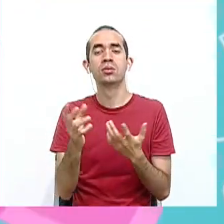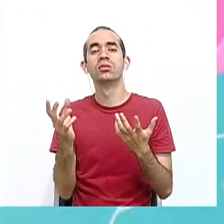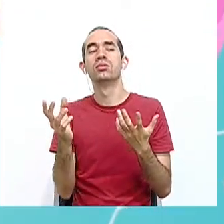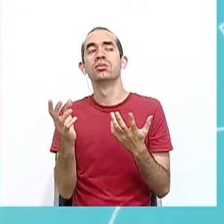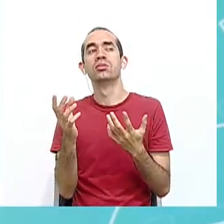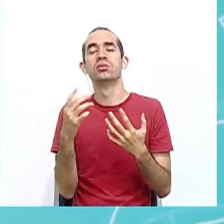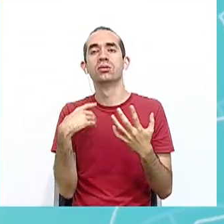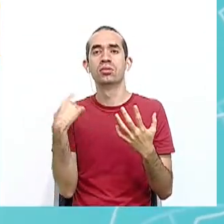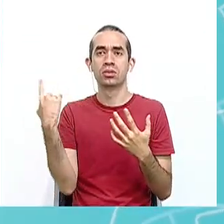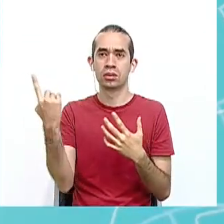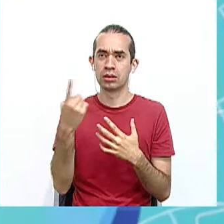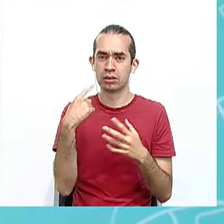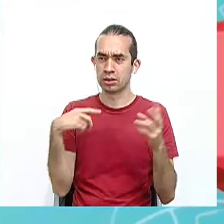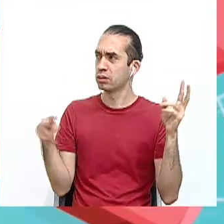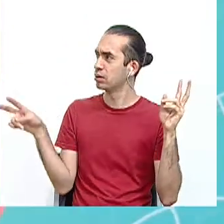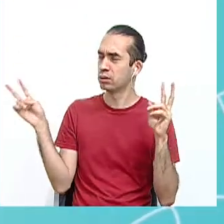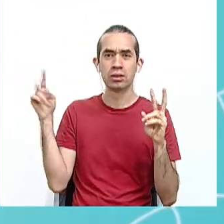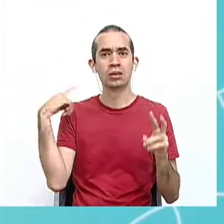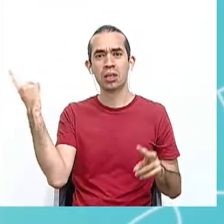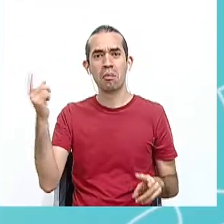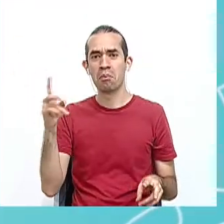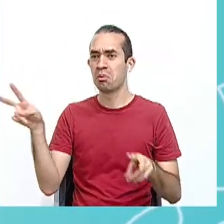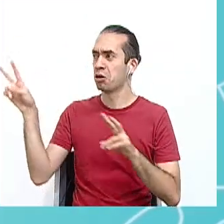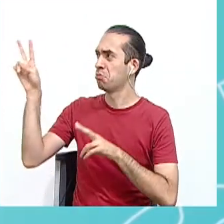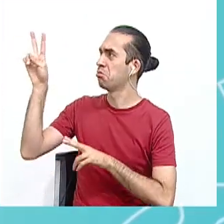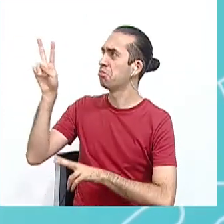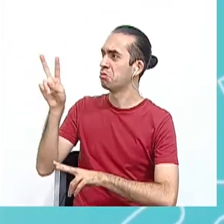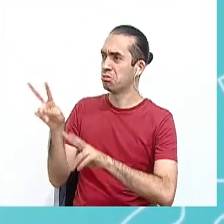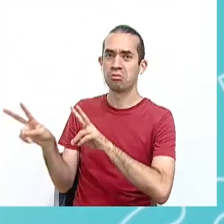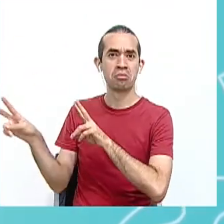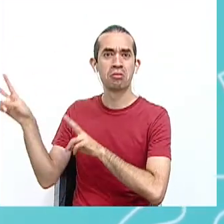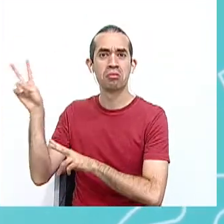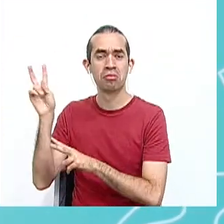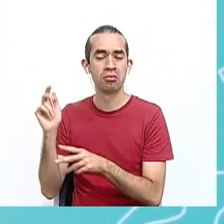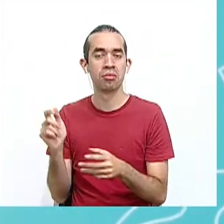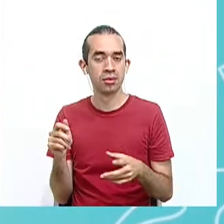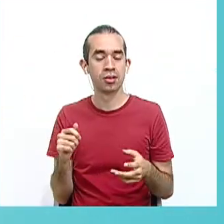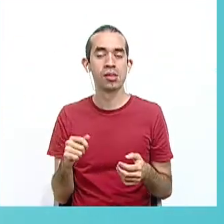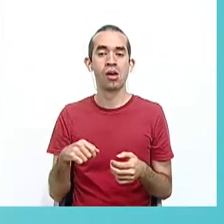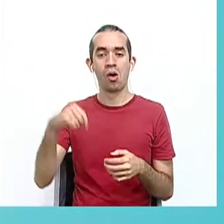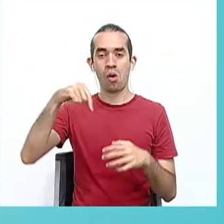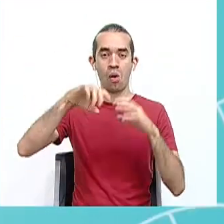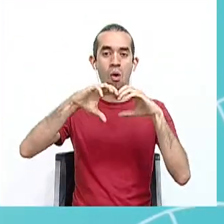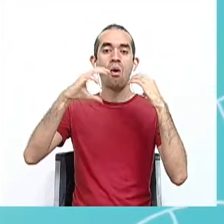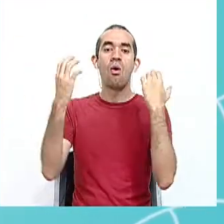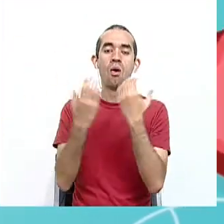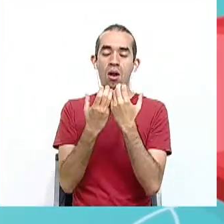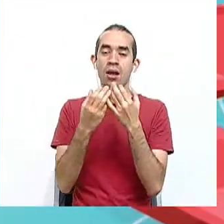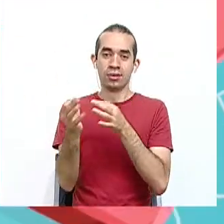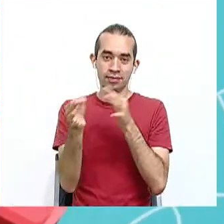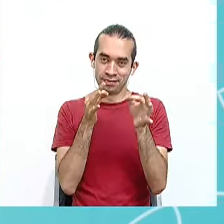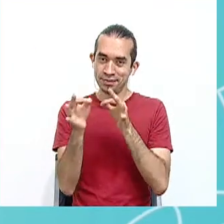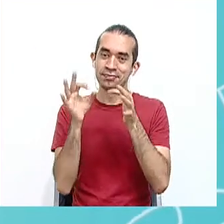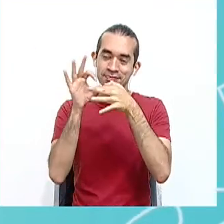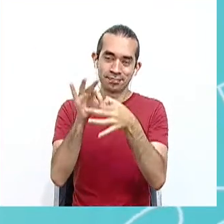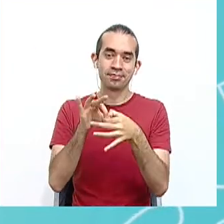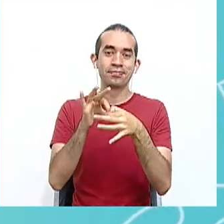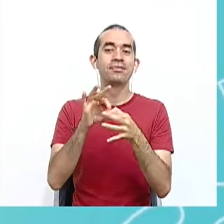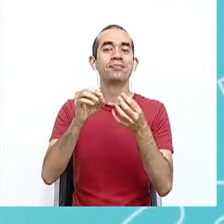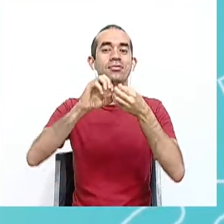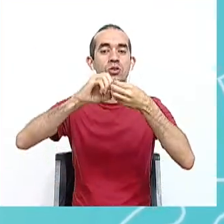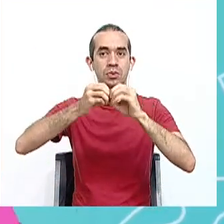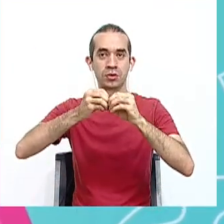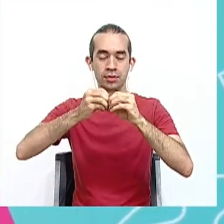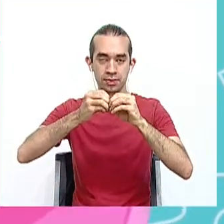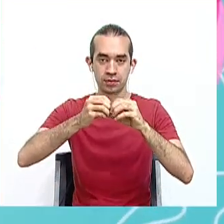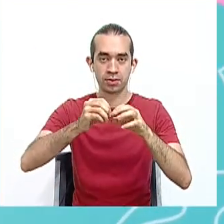nos acompañan, creo que siempre, ¿cierto? Bueno, pues en la clase de hoy hablaremos sobre eso, sobre expresiones numéricas.